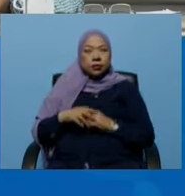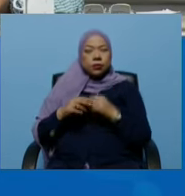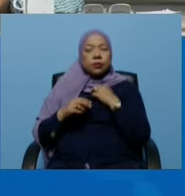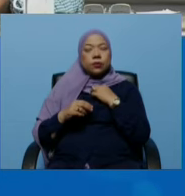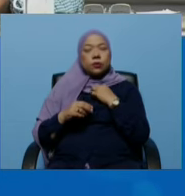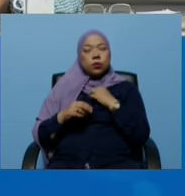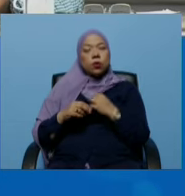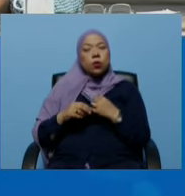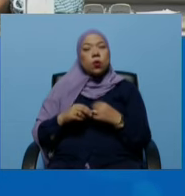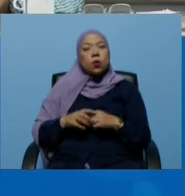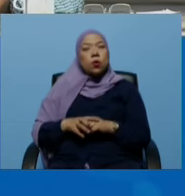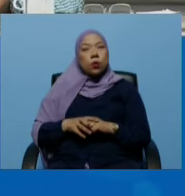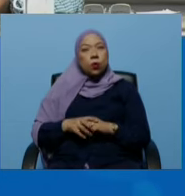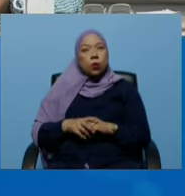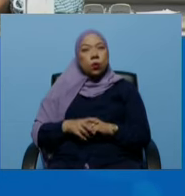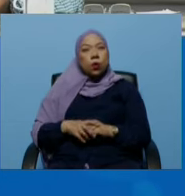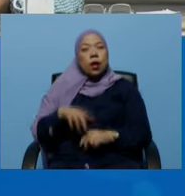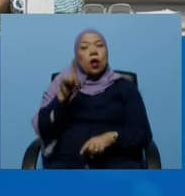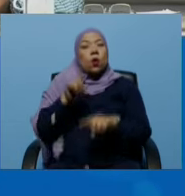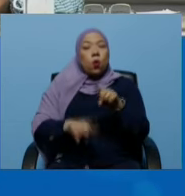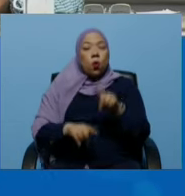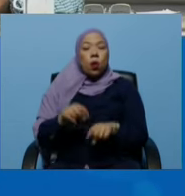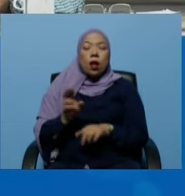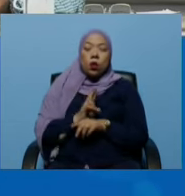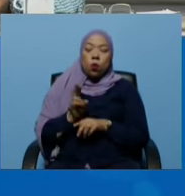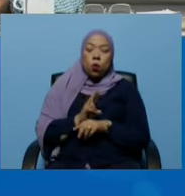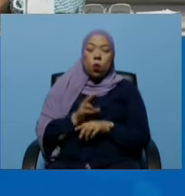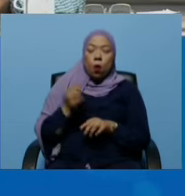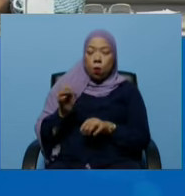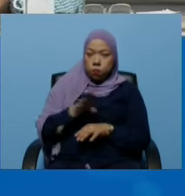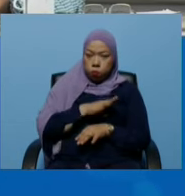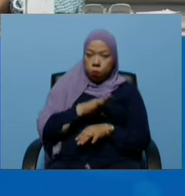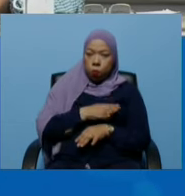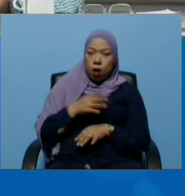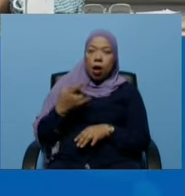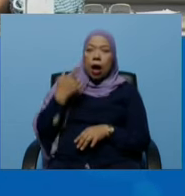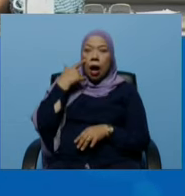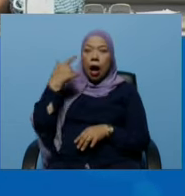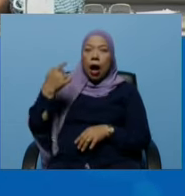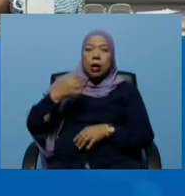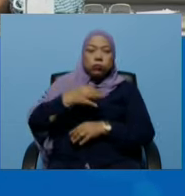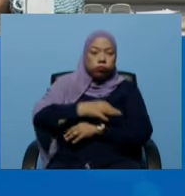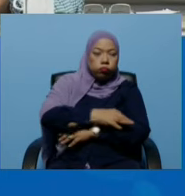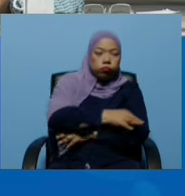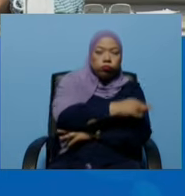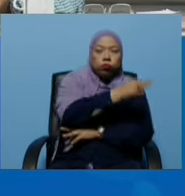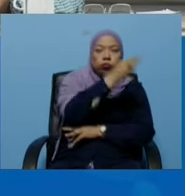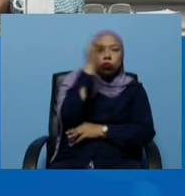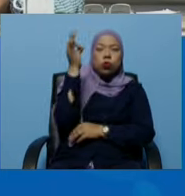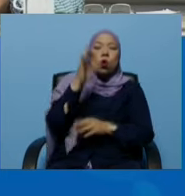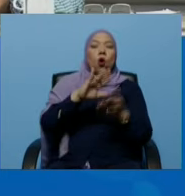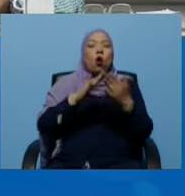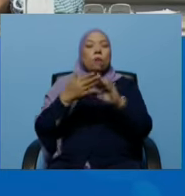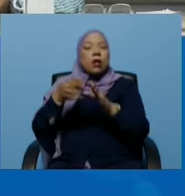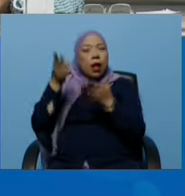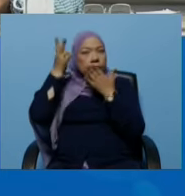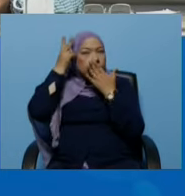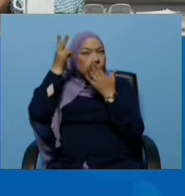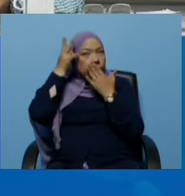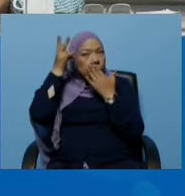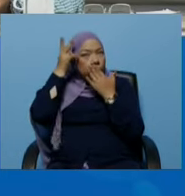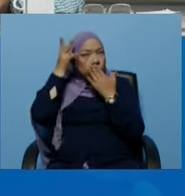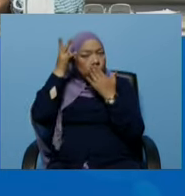material de manera artesanal a cielo abierto. por comunidades indígenas de la